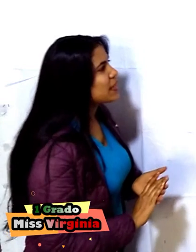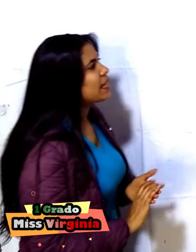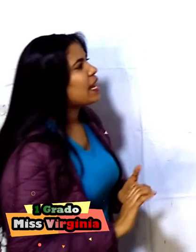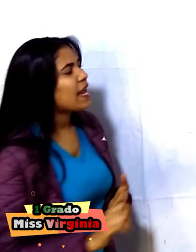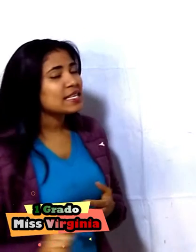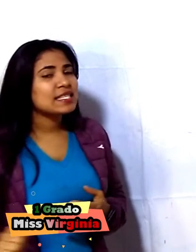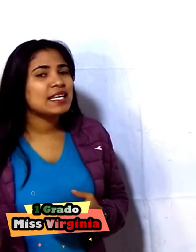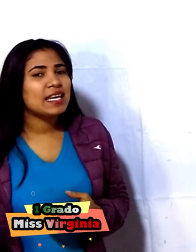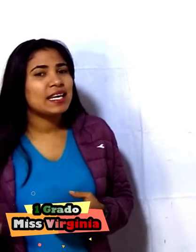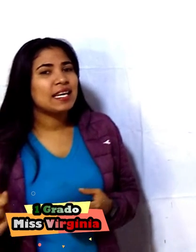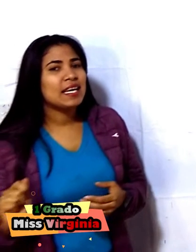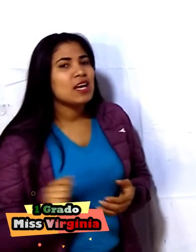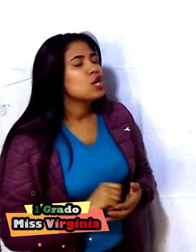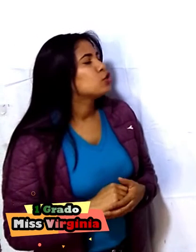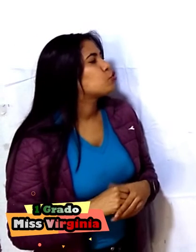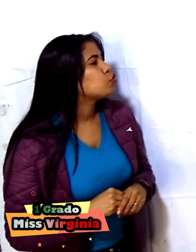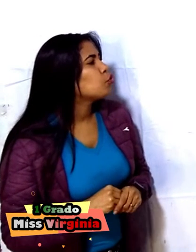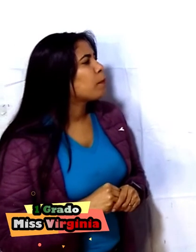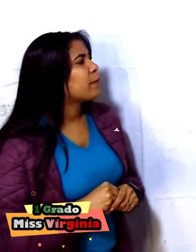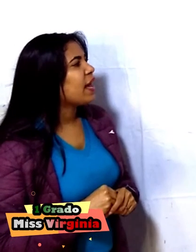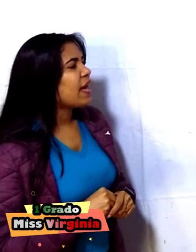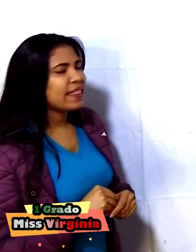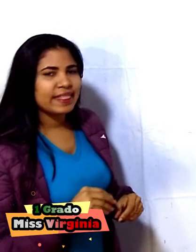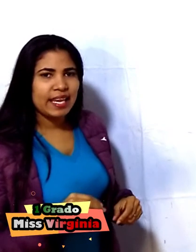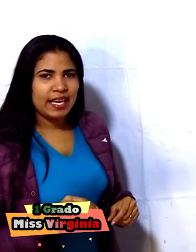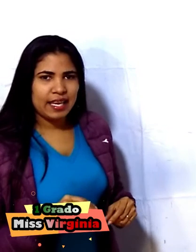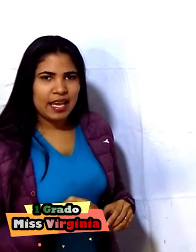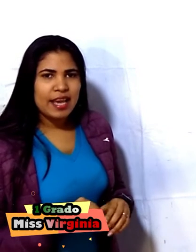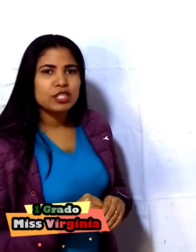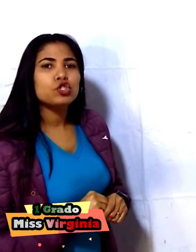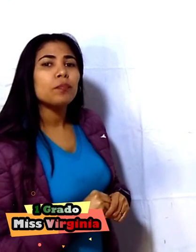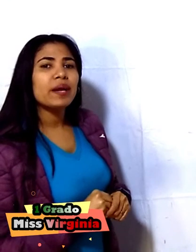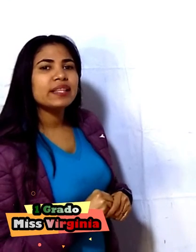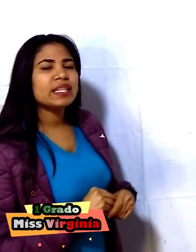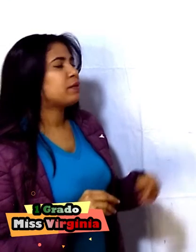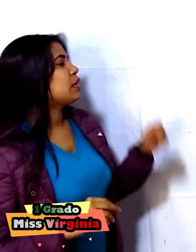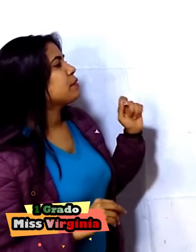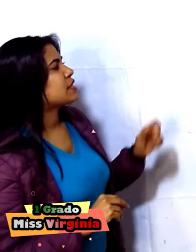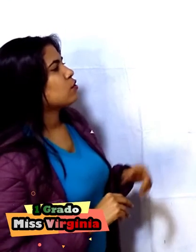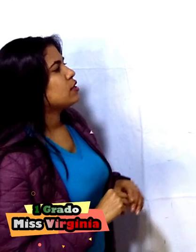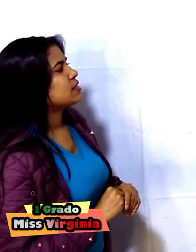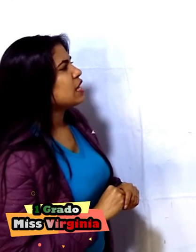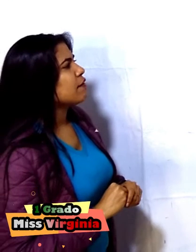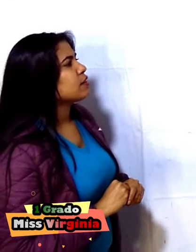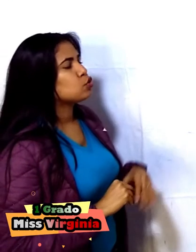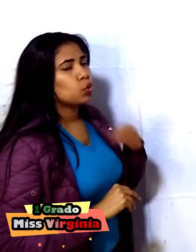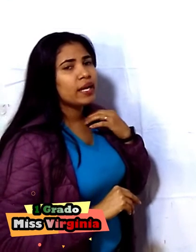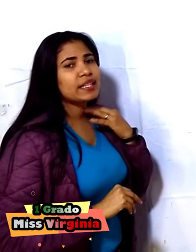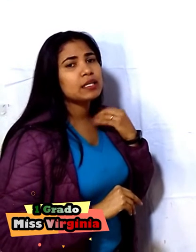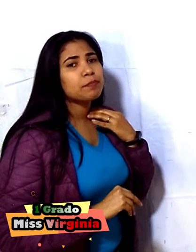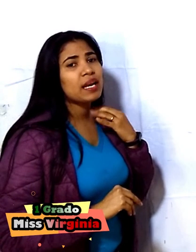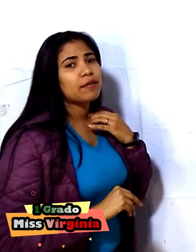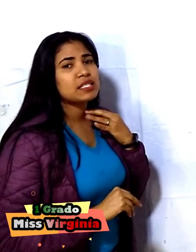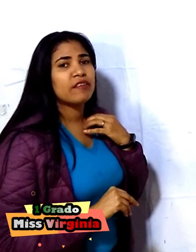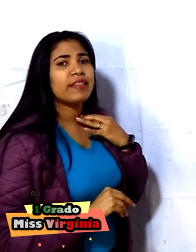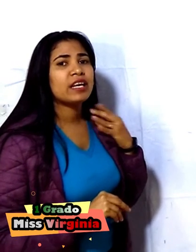palabra que es chupete. chupete también empieza con la sílaba chu.